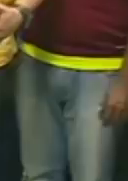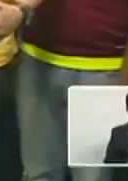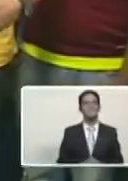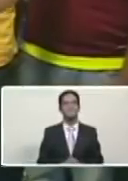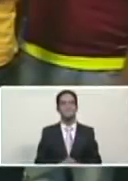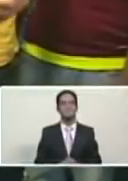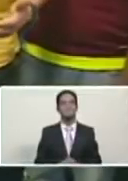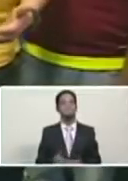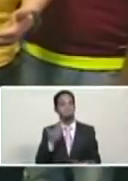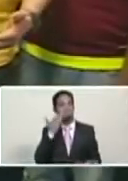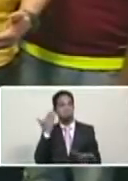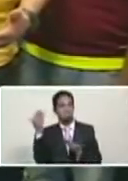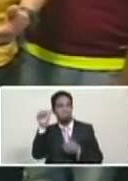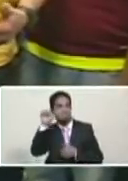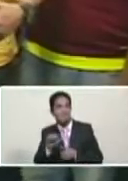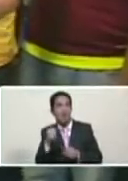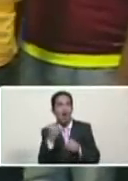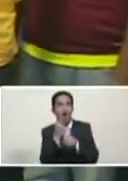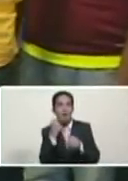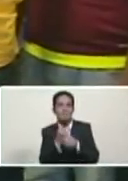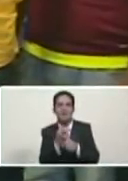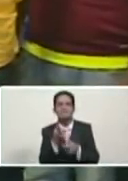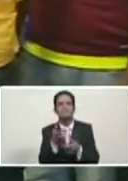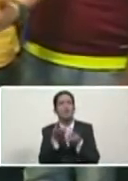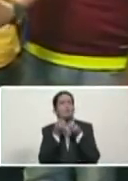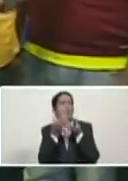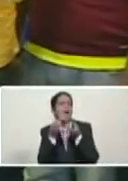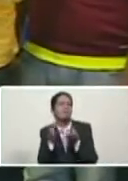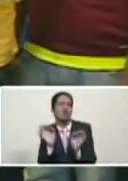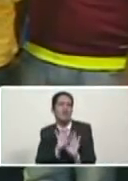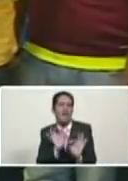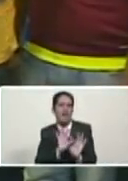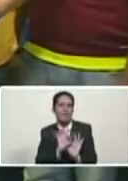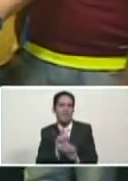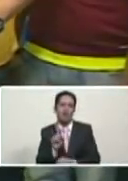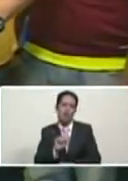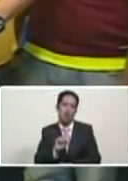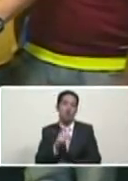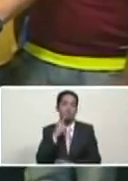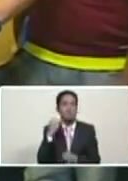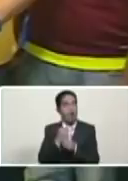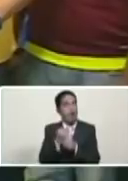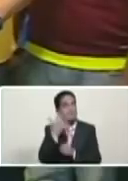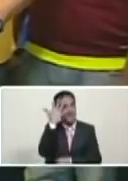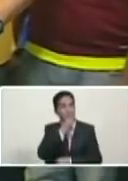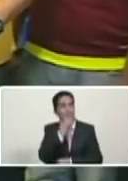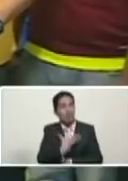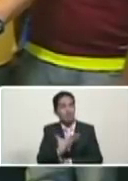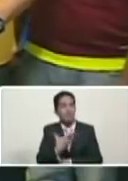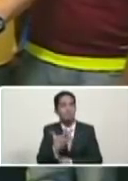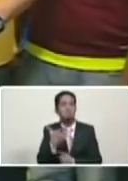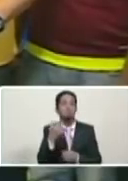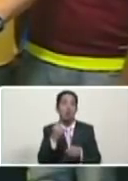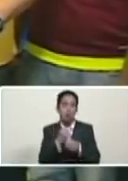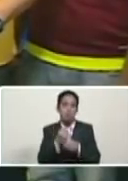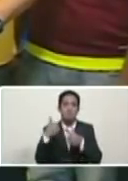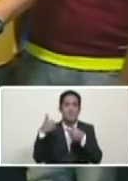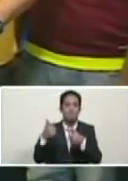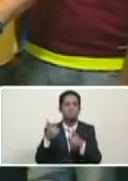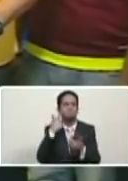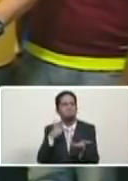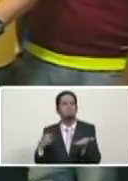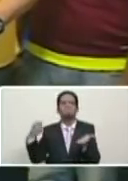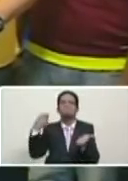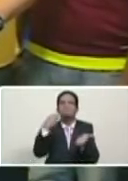obras y no cuentos. Son obras concretas, son obras hermosas, son obras maravillosas, con una